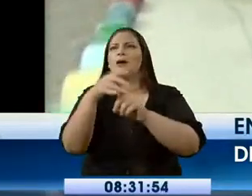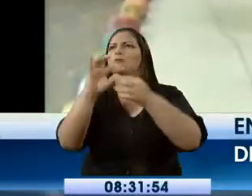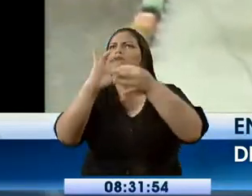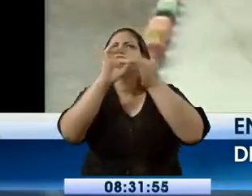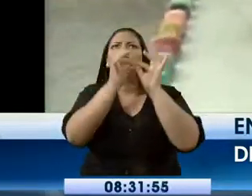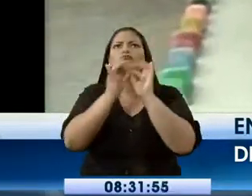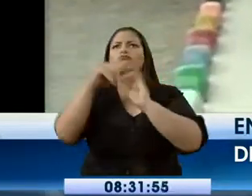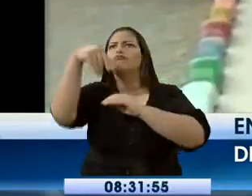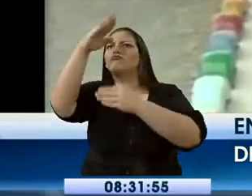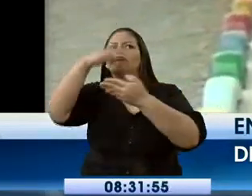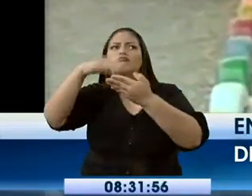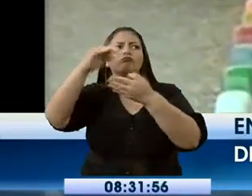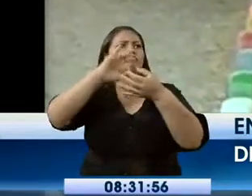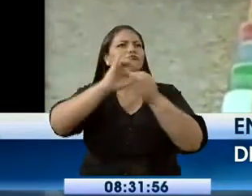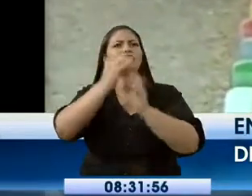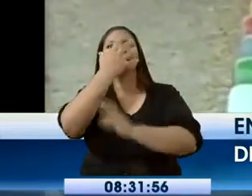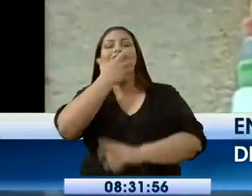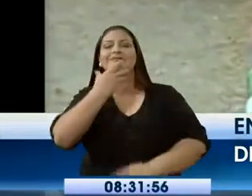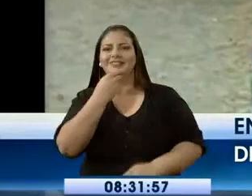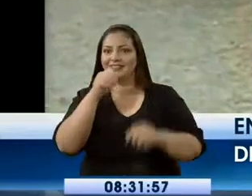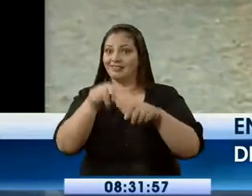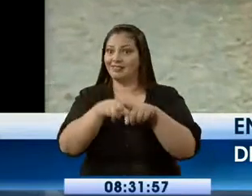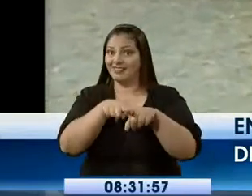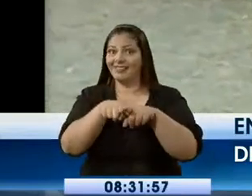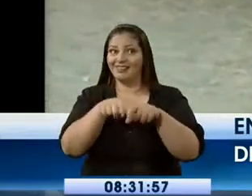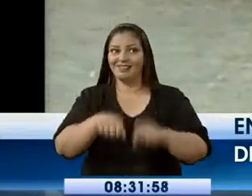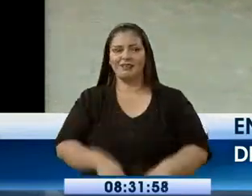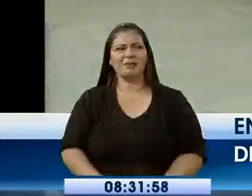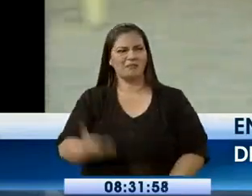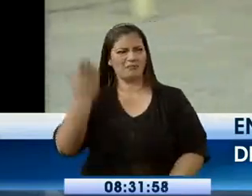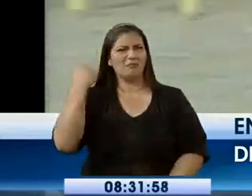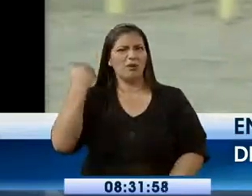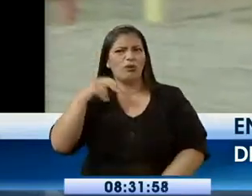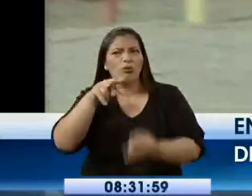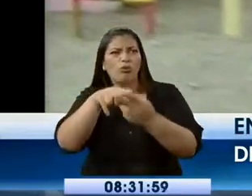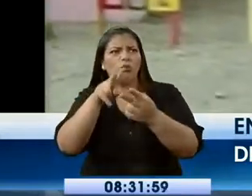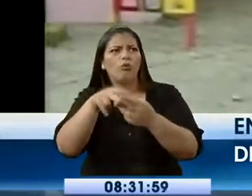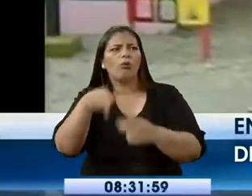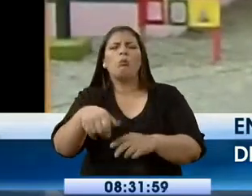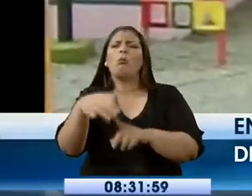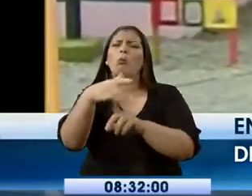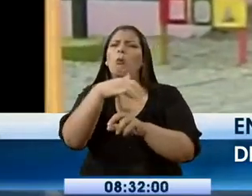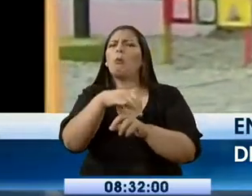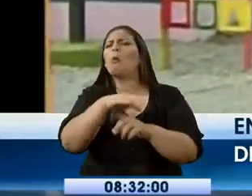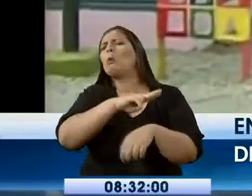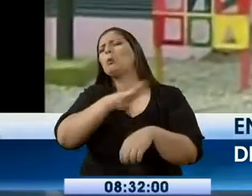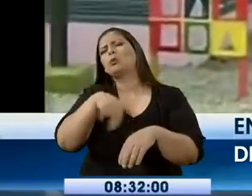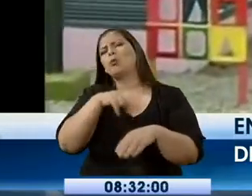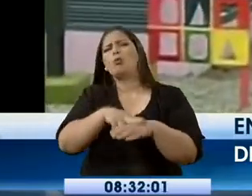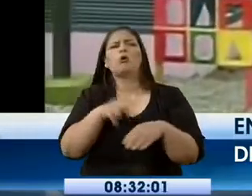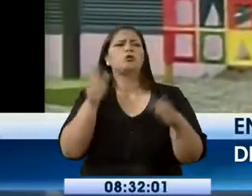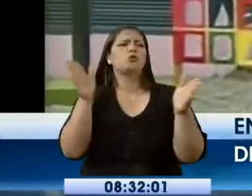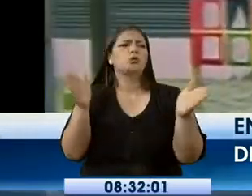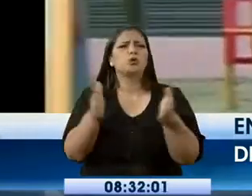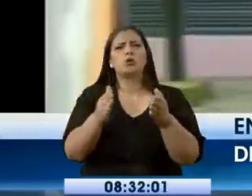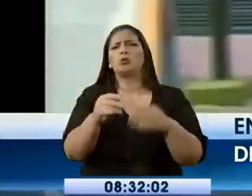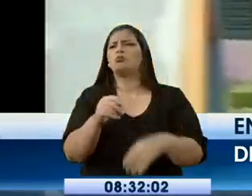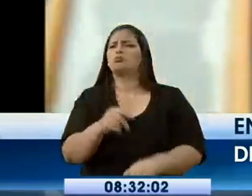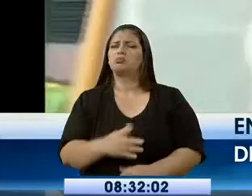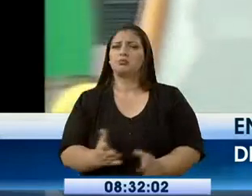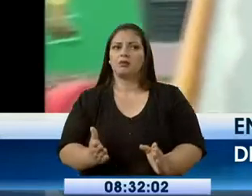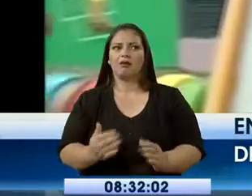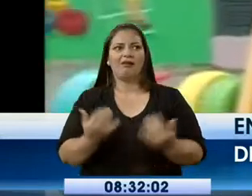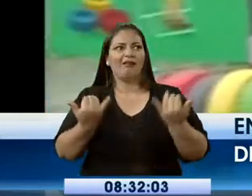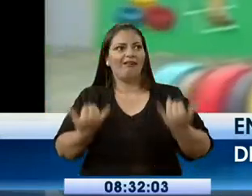la Pablo Neruda. Era un parquecito normal, bueno, cerrado, con áreas verdes. Pero es increíble cómo los moradores han hecho